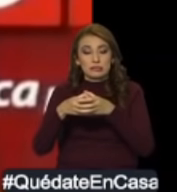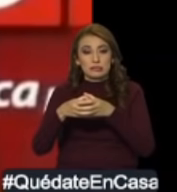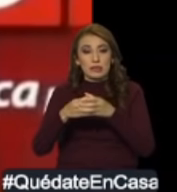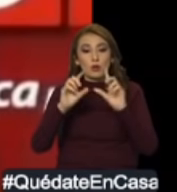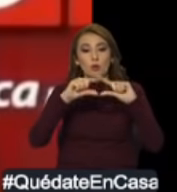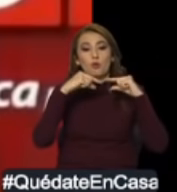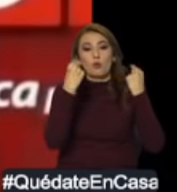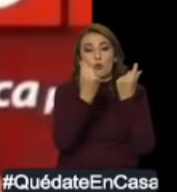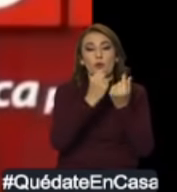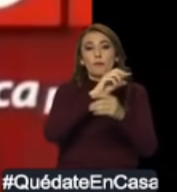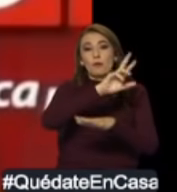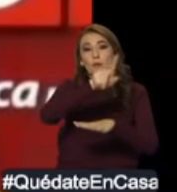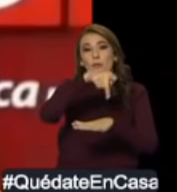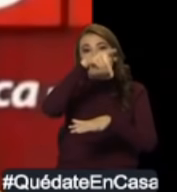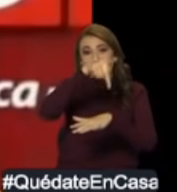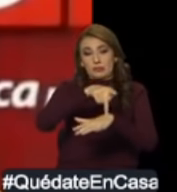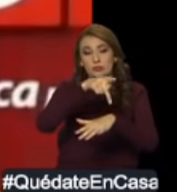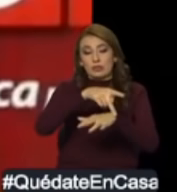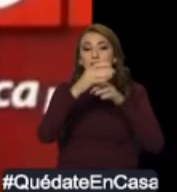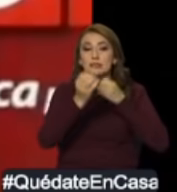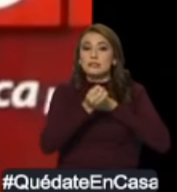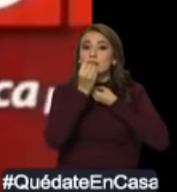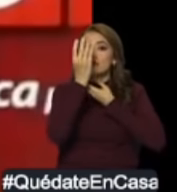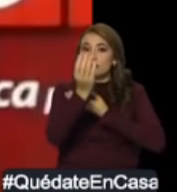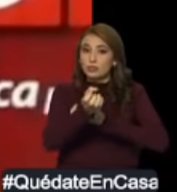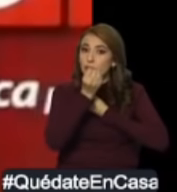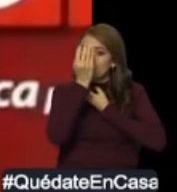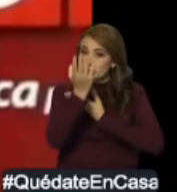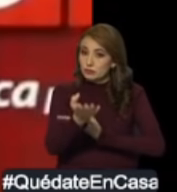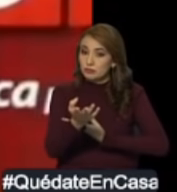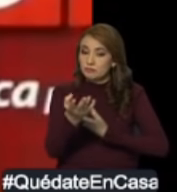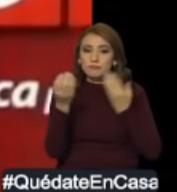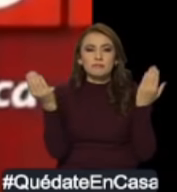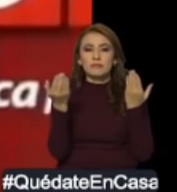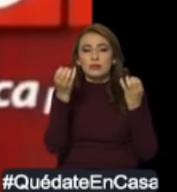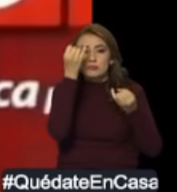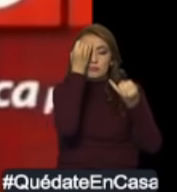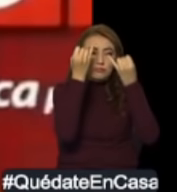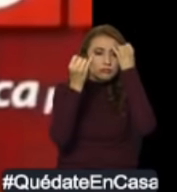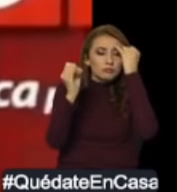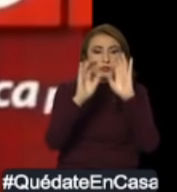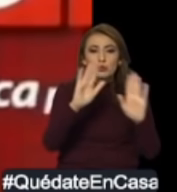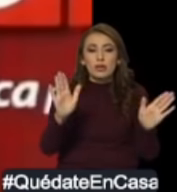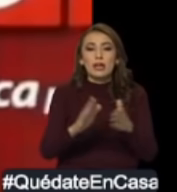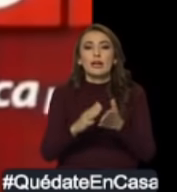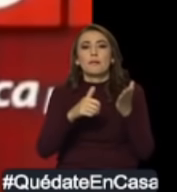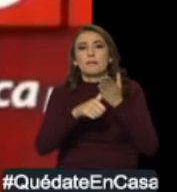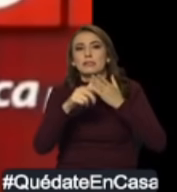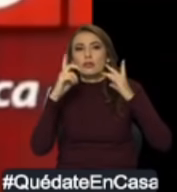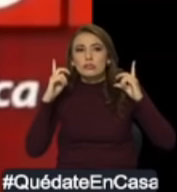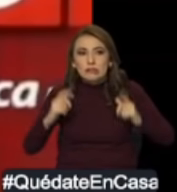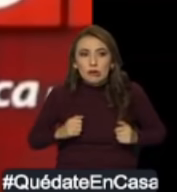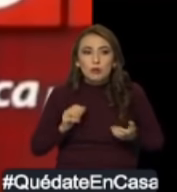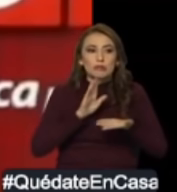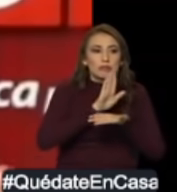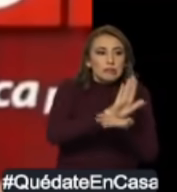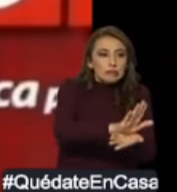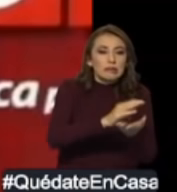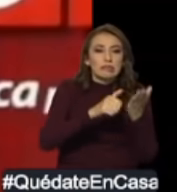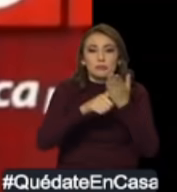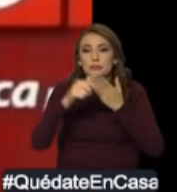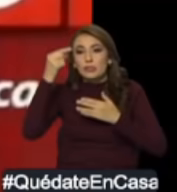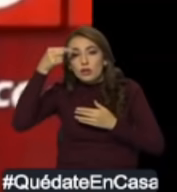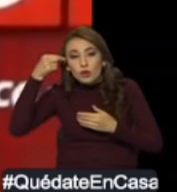grupo de expertos que le brindan información al COE, pero es una mirada externa. No es el Ministerio de Salud, no es el Ministerio de Gobierno, no es